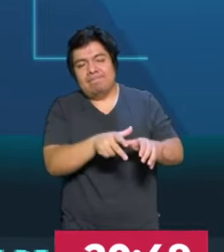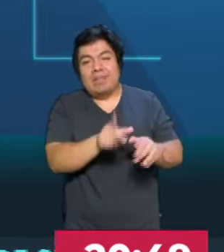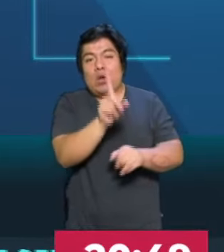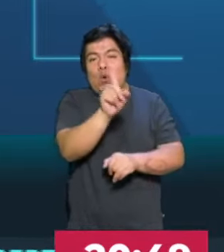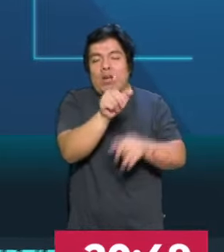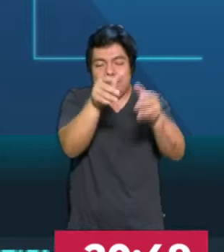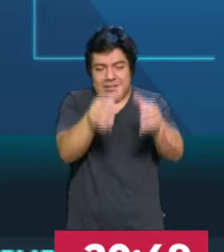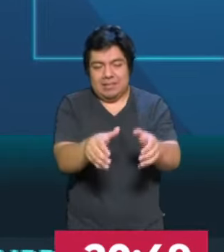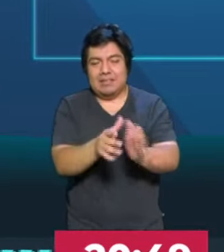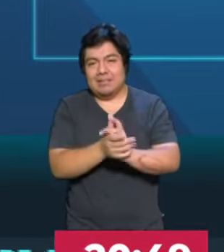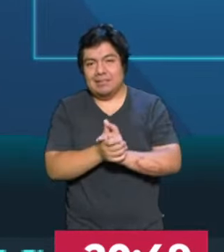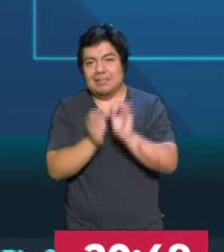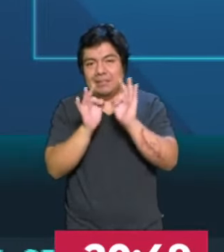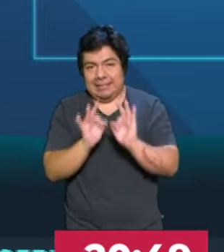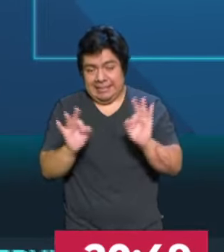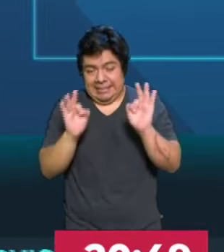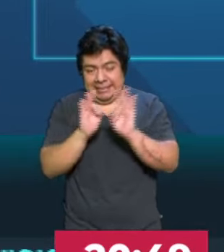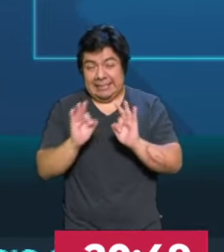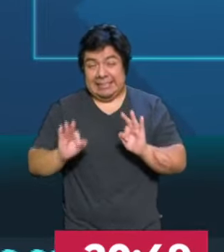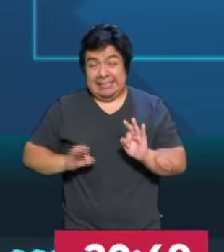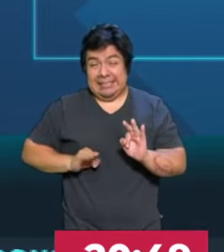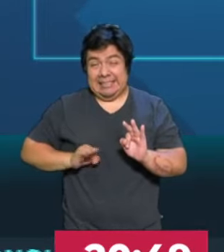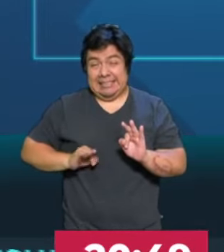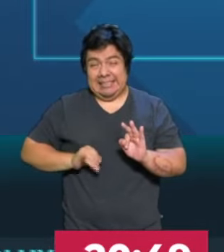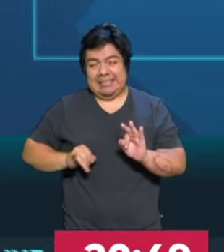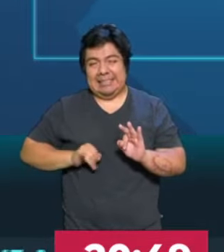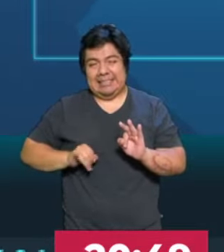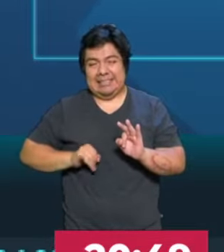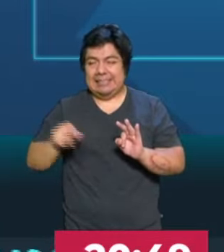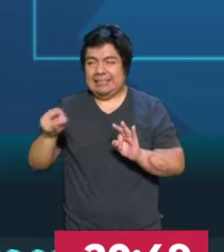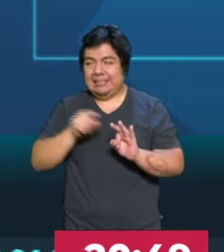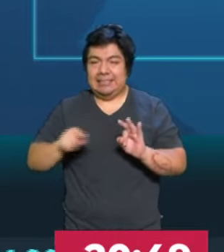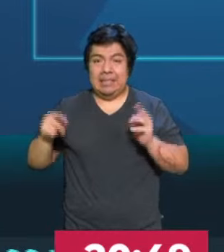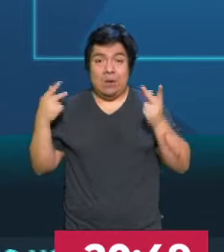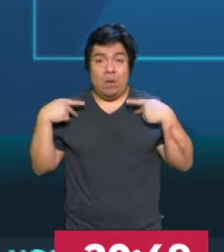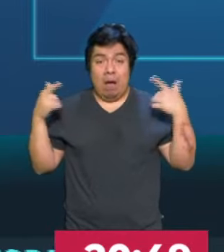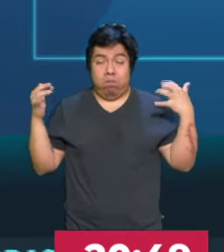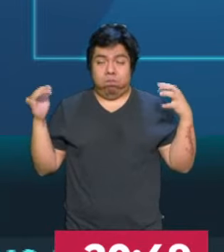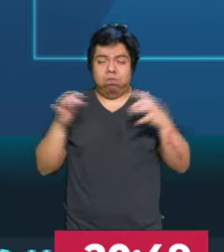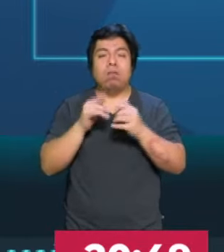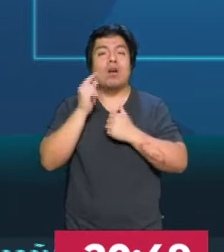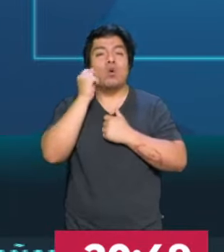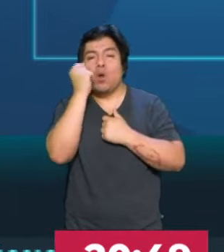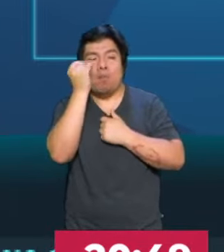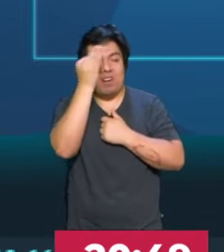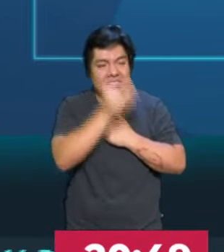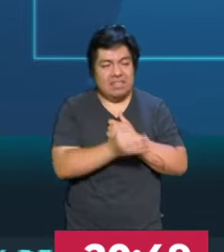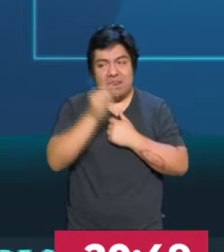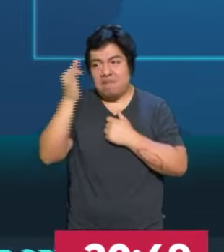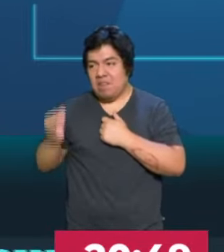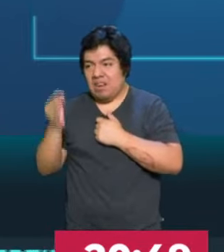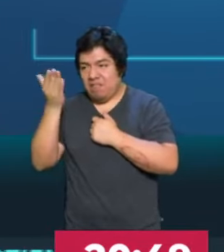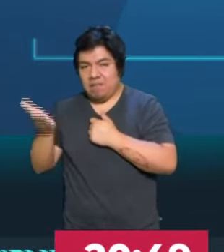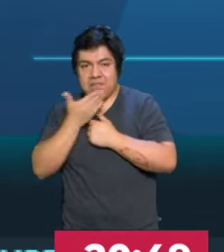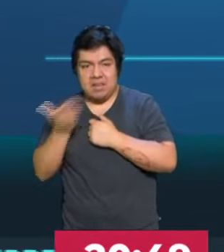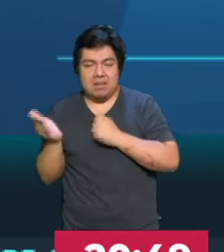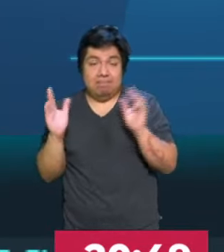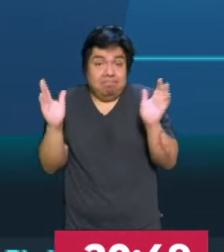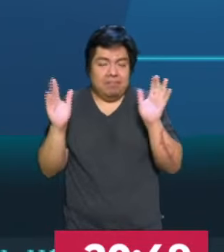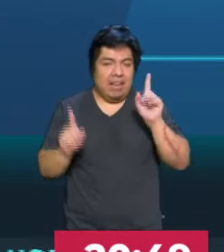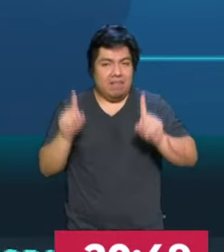es lo más espectacular de esta fiesta. Convoca aún siendo detractor del propio gobierno. Entonces, digo,